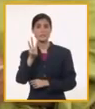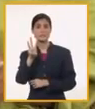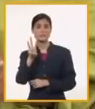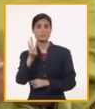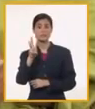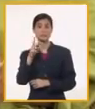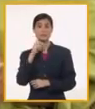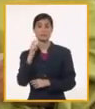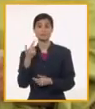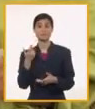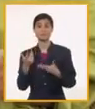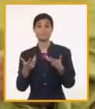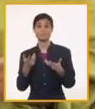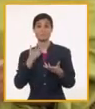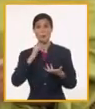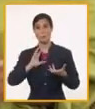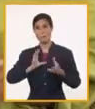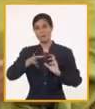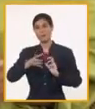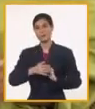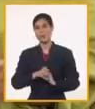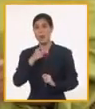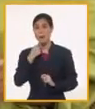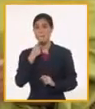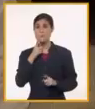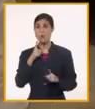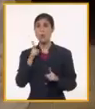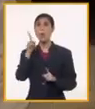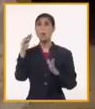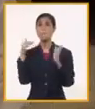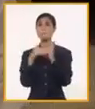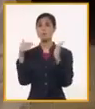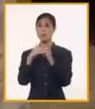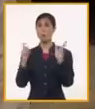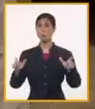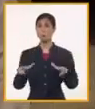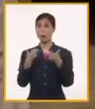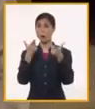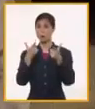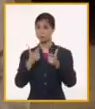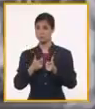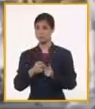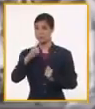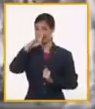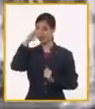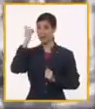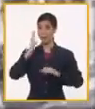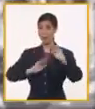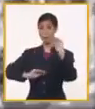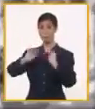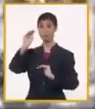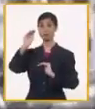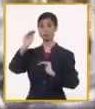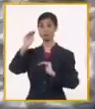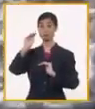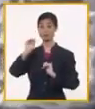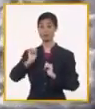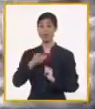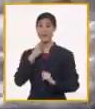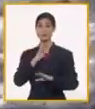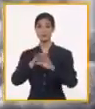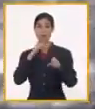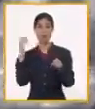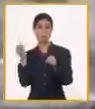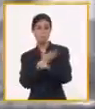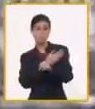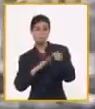un ingeniero. ¿Pero lograron el millón? Sí, logramos, sobrecumplimos el 1 millón, le pudimos dar un